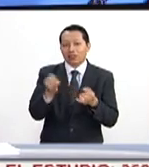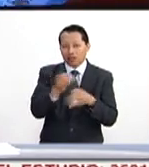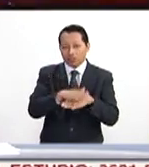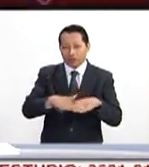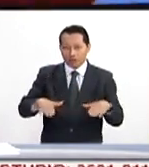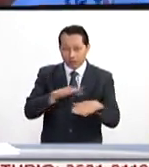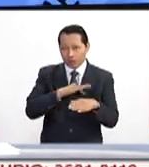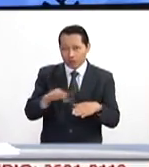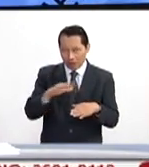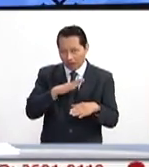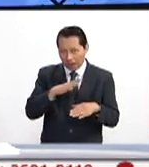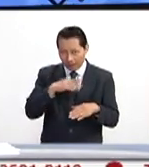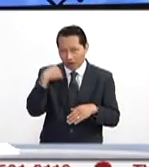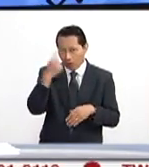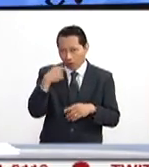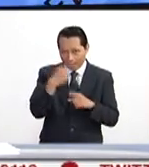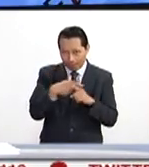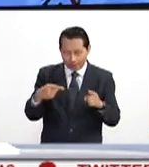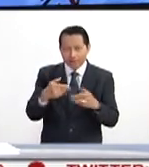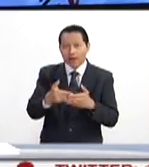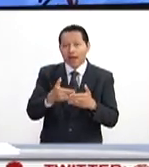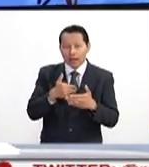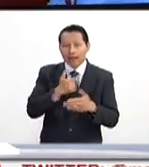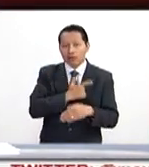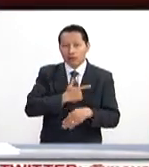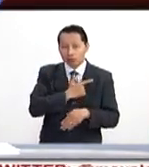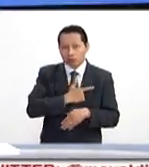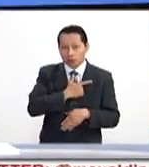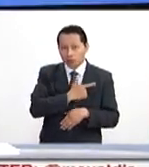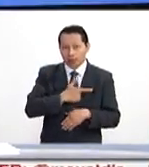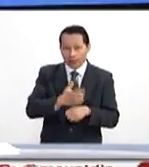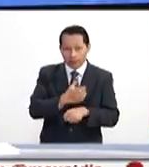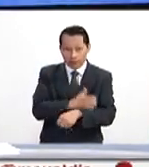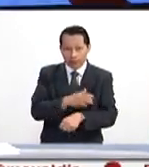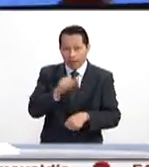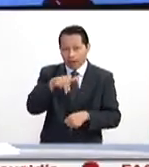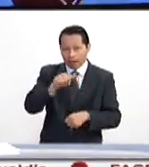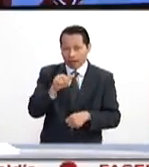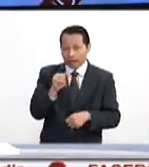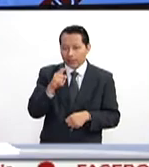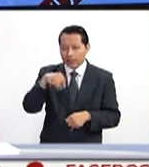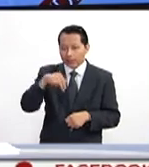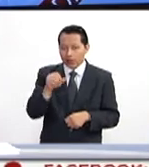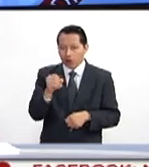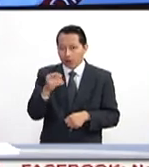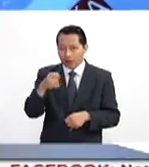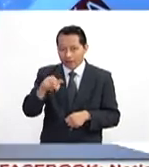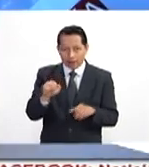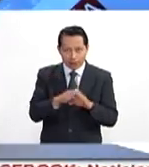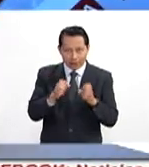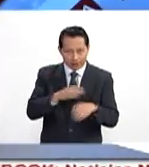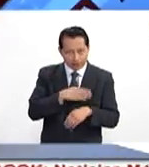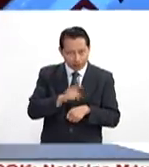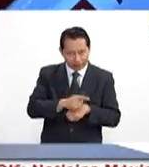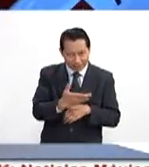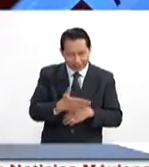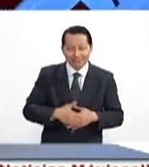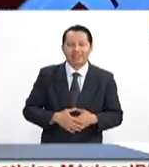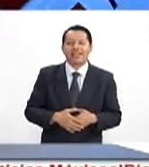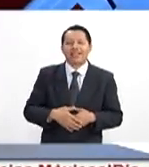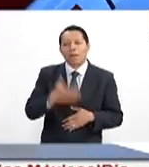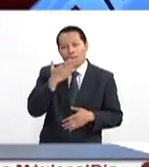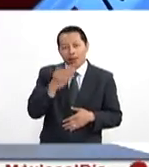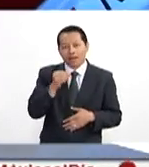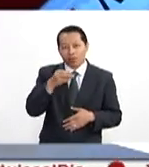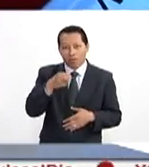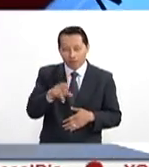durante la próxima hora y media. Antes, saludo con mucho gusto a mi compañera Ana Cristina Olvera. Ana Cris, ¿cómo estás? Buenos días. Muy bien, Omar, muy buenos